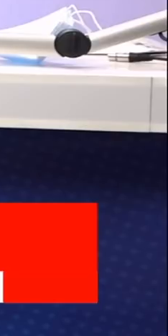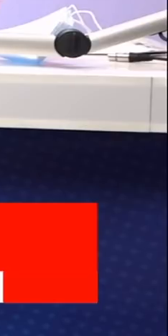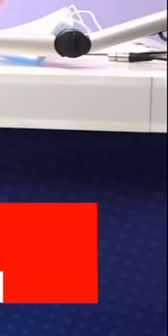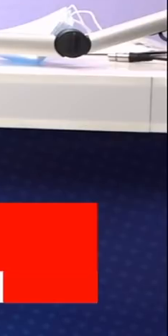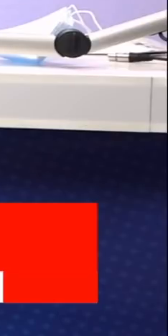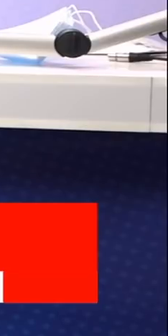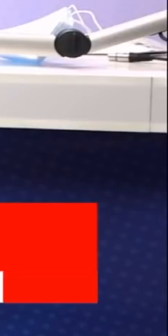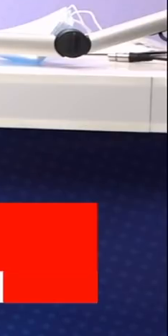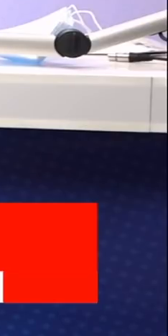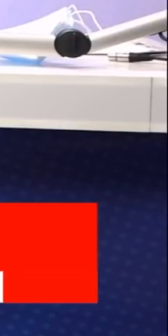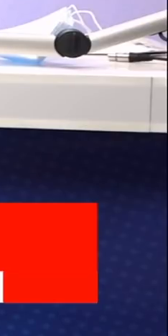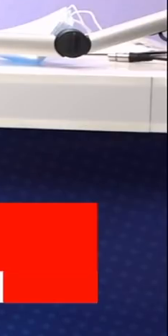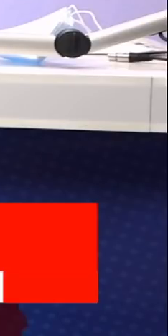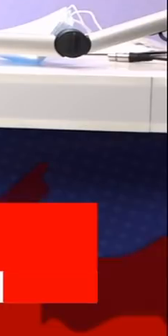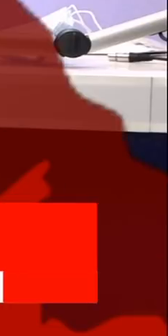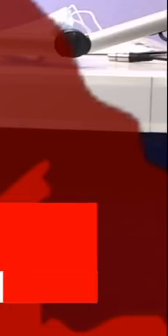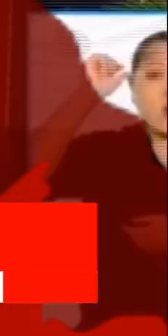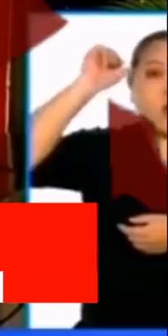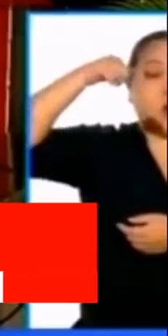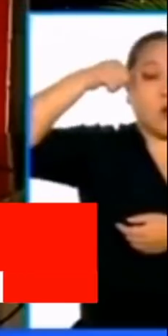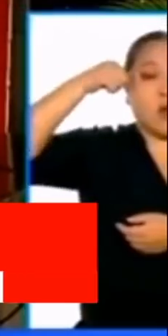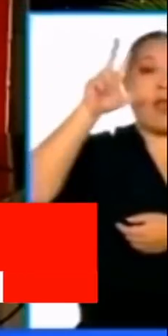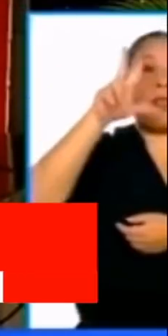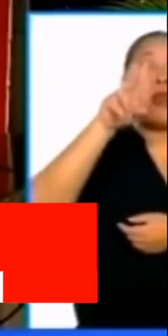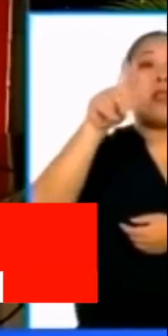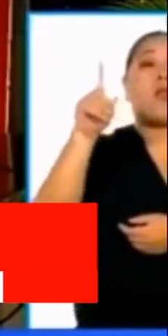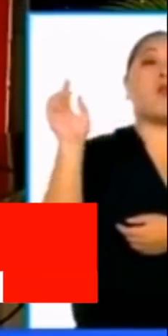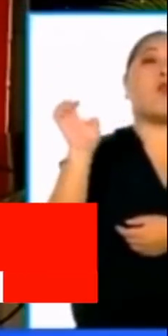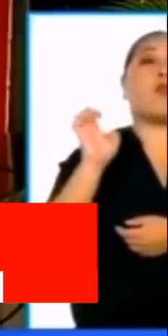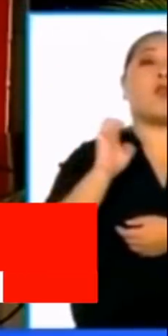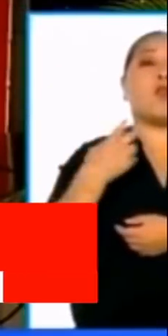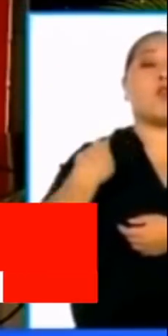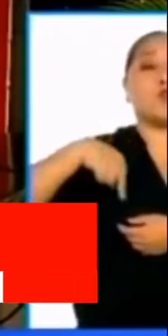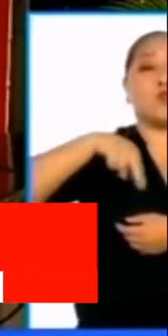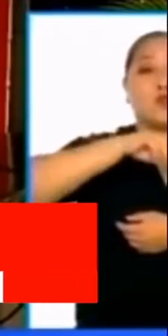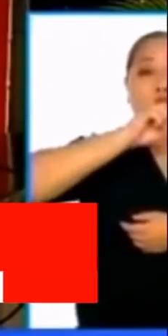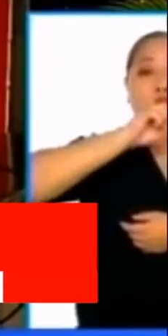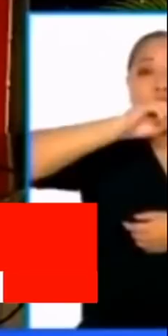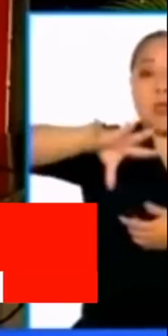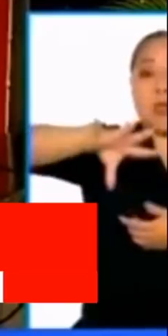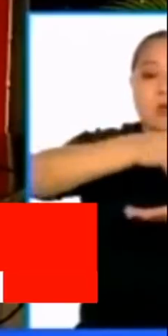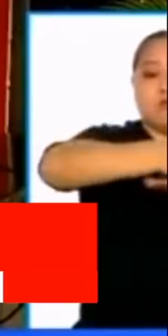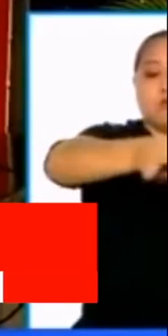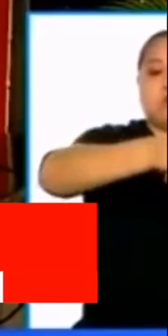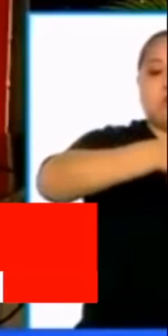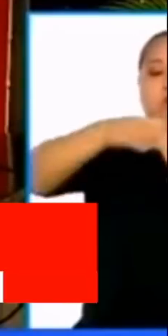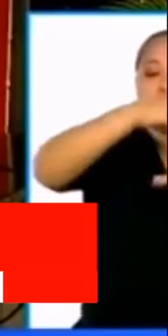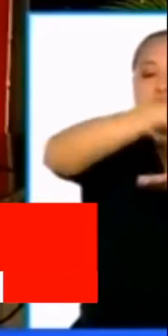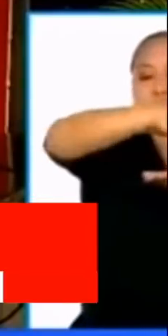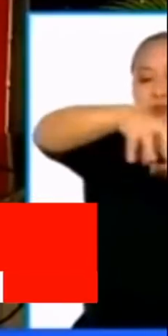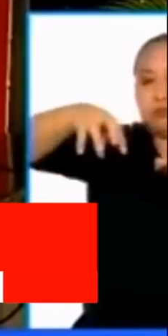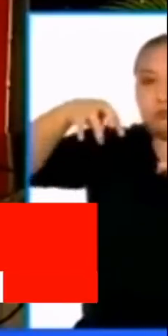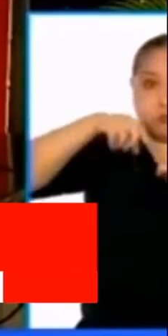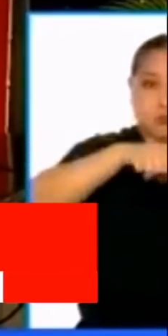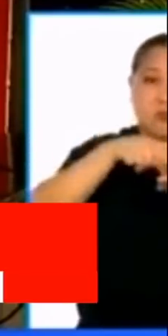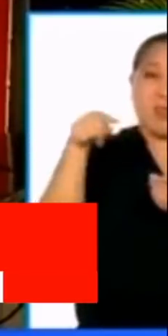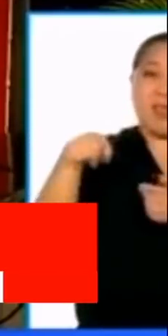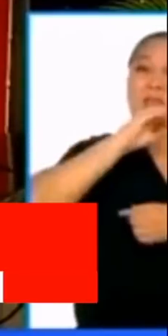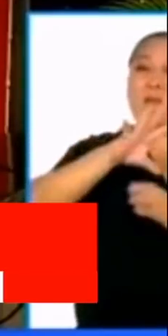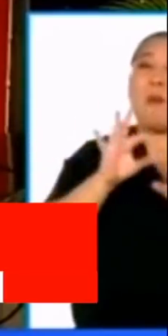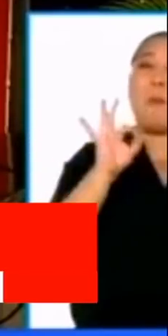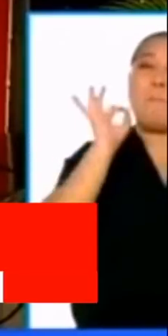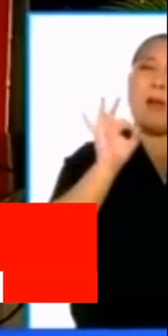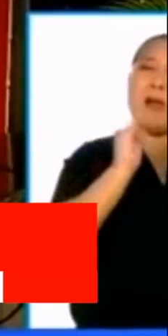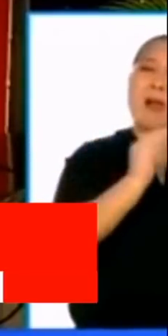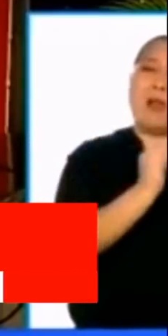país. Escuchemos. Ustedes recordarán que el 31 de enero nosotros comunicamos los departamentos que se encontraban